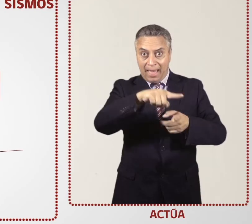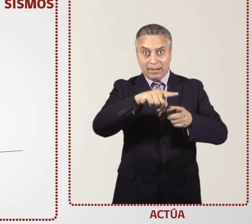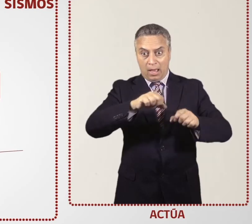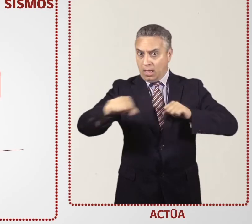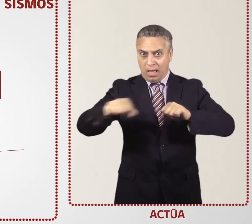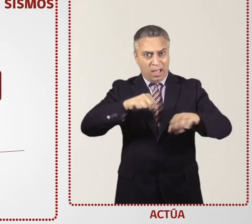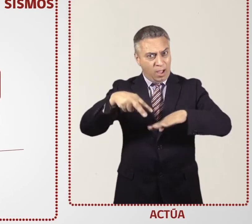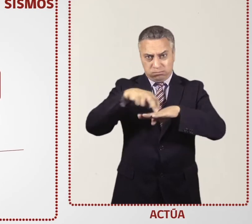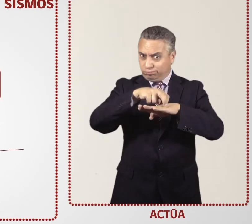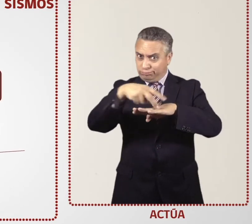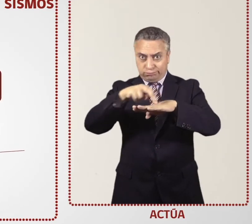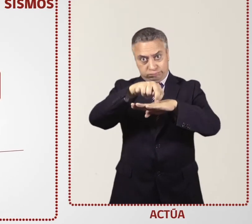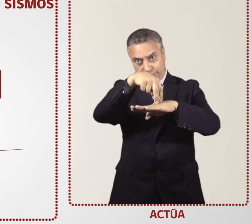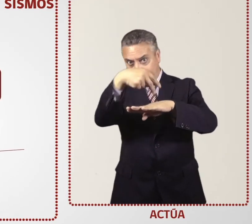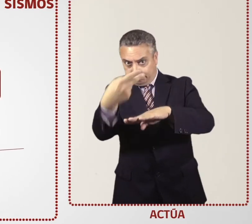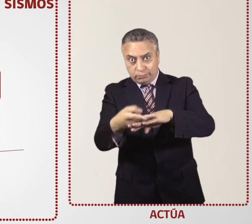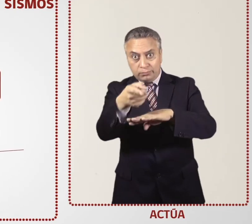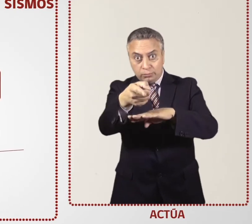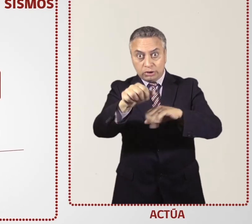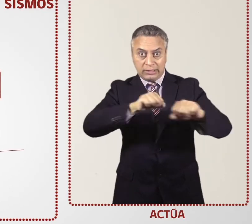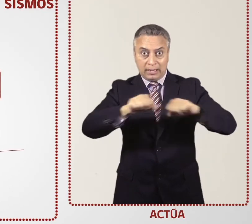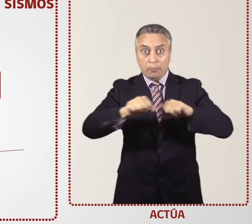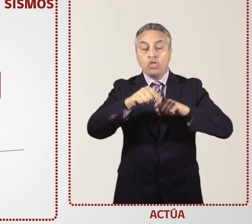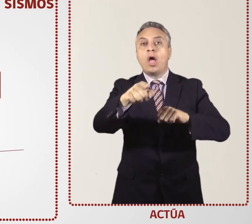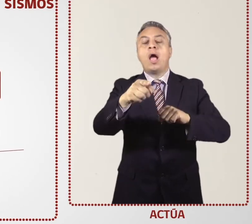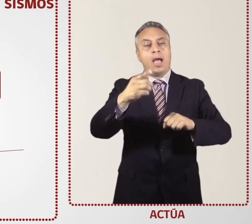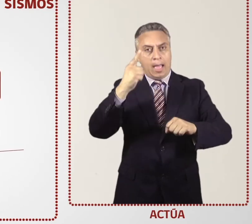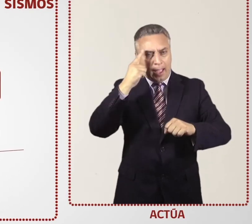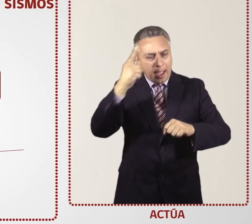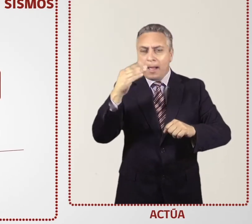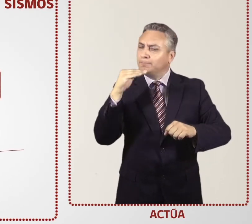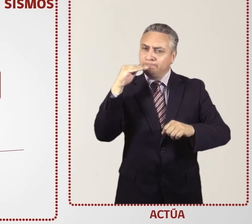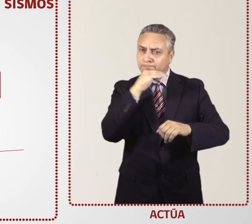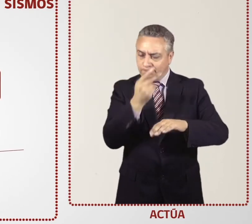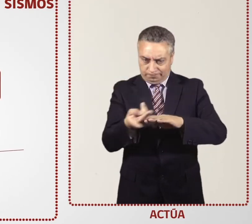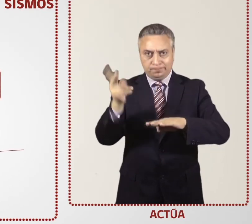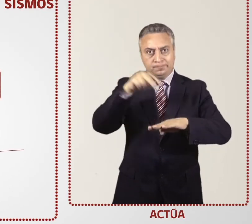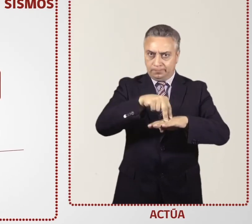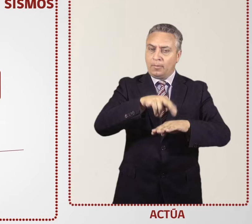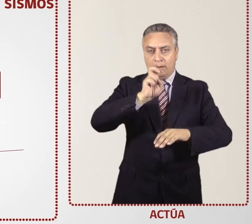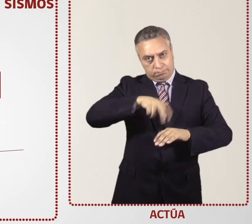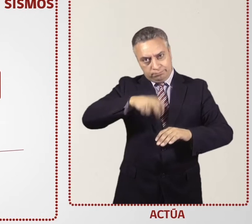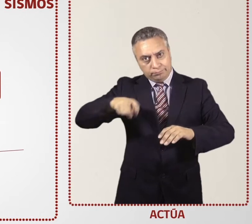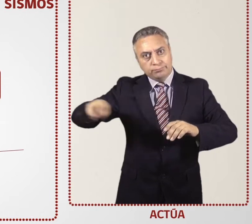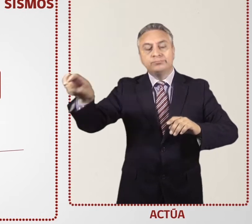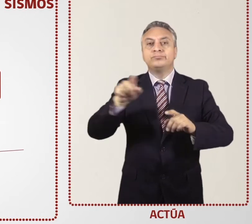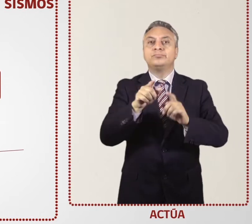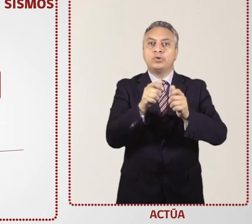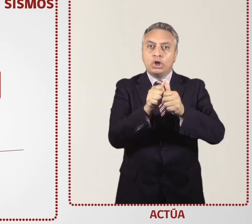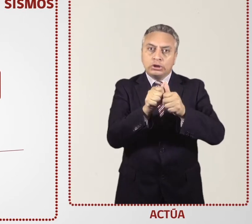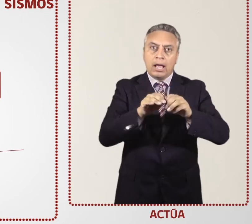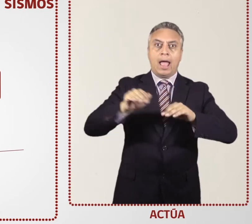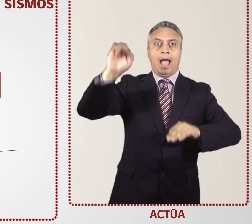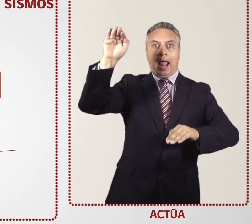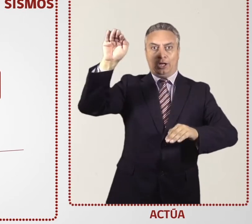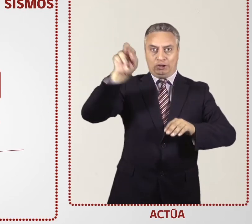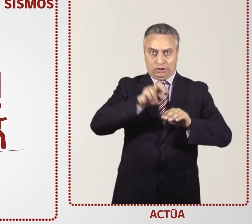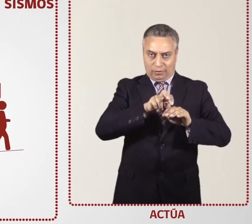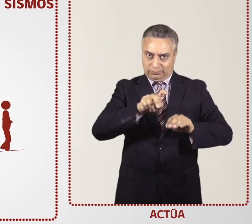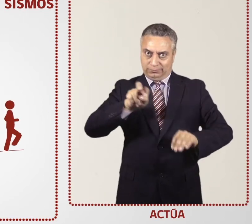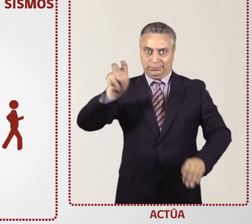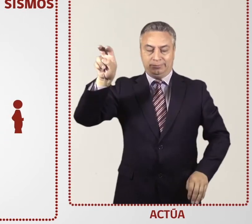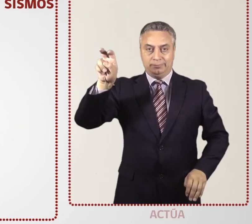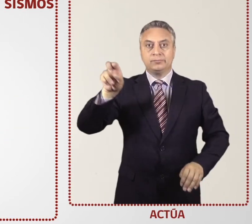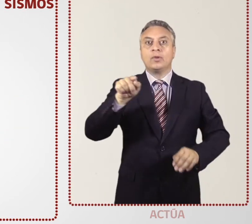el sismo te dificultó mantenerte en pie, evacúa inmediatamente hacia las zonas de seguridad para tsunami establecidas en